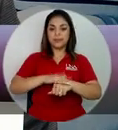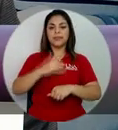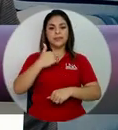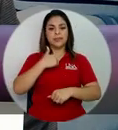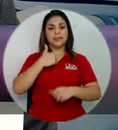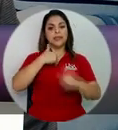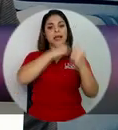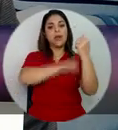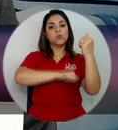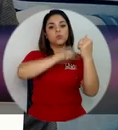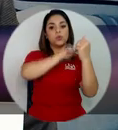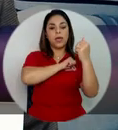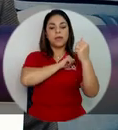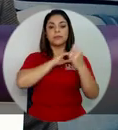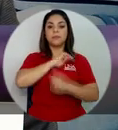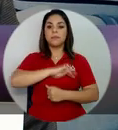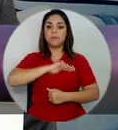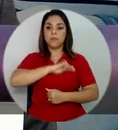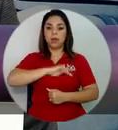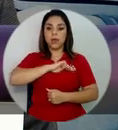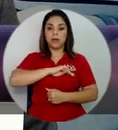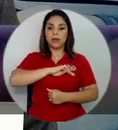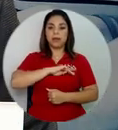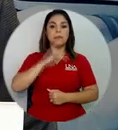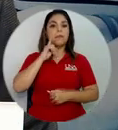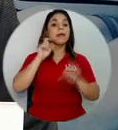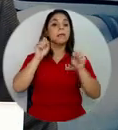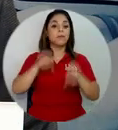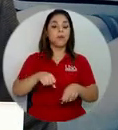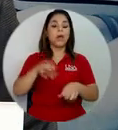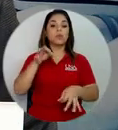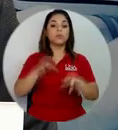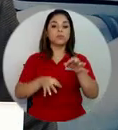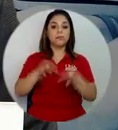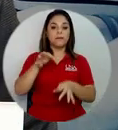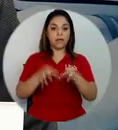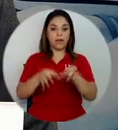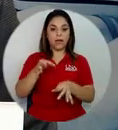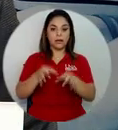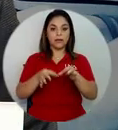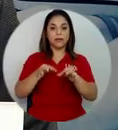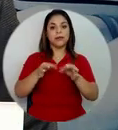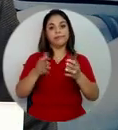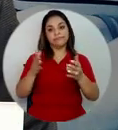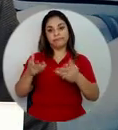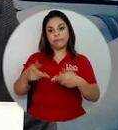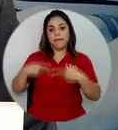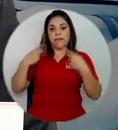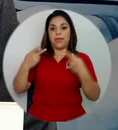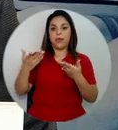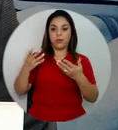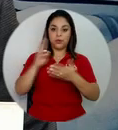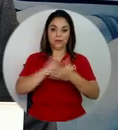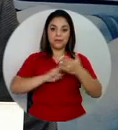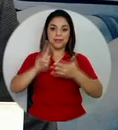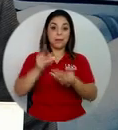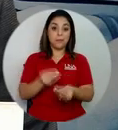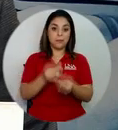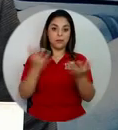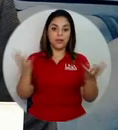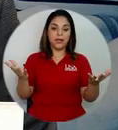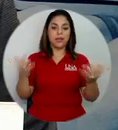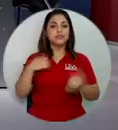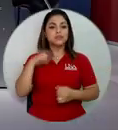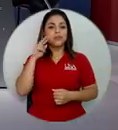permitir tener esa autoridad moral para poder justificar la existencia misma de las universidades